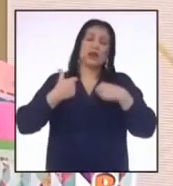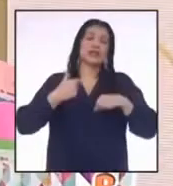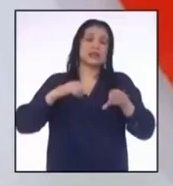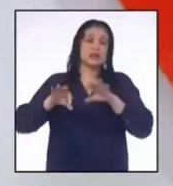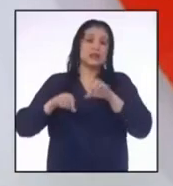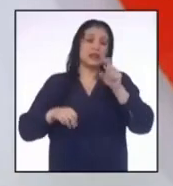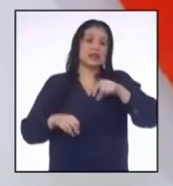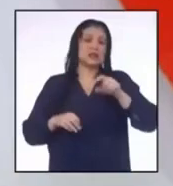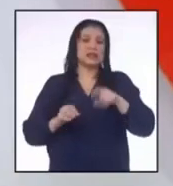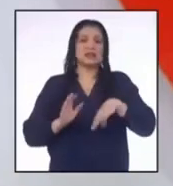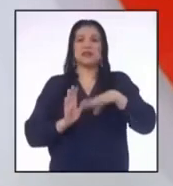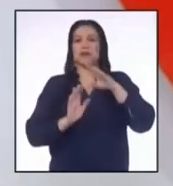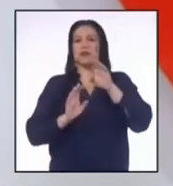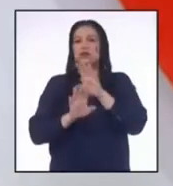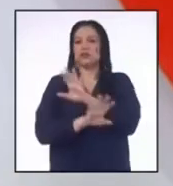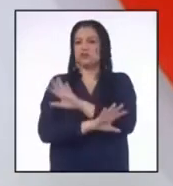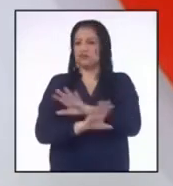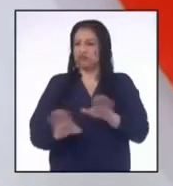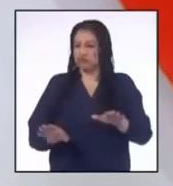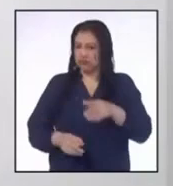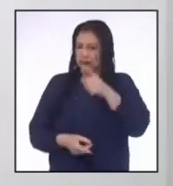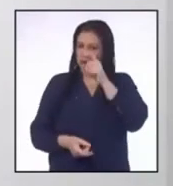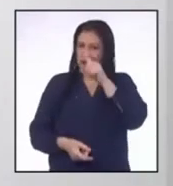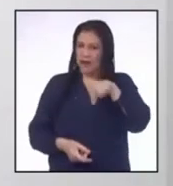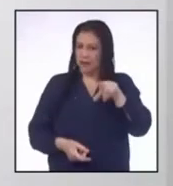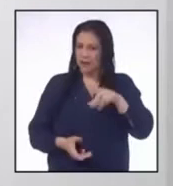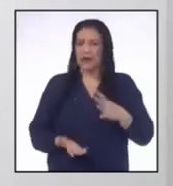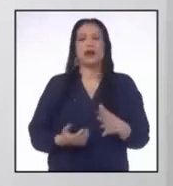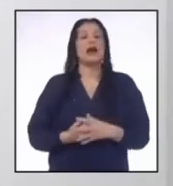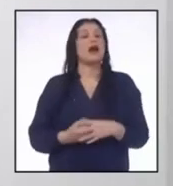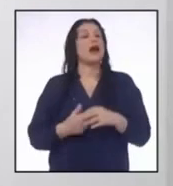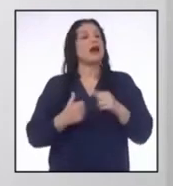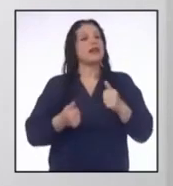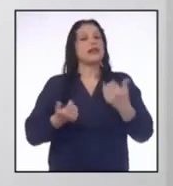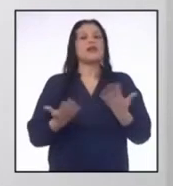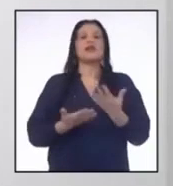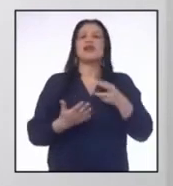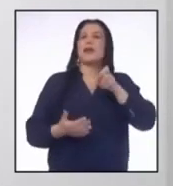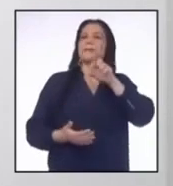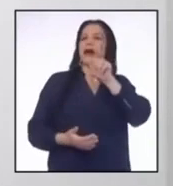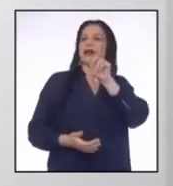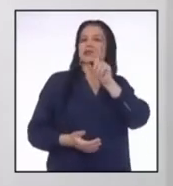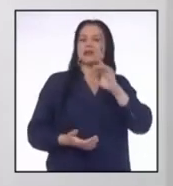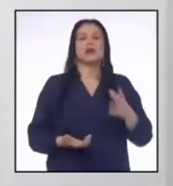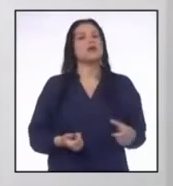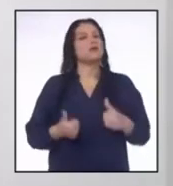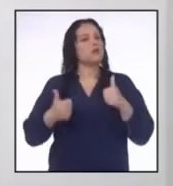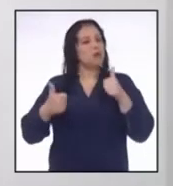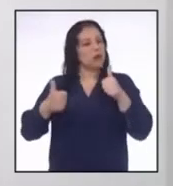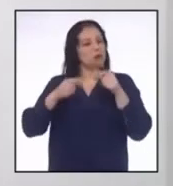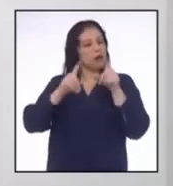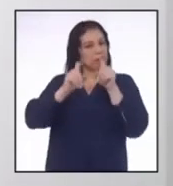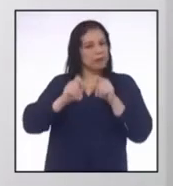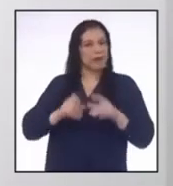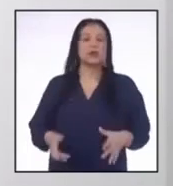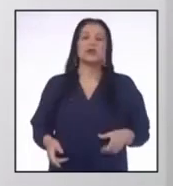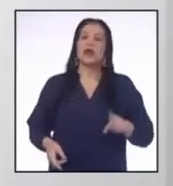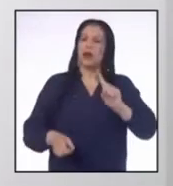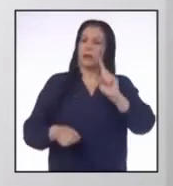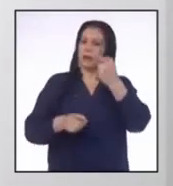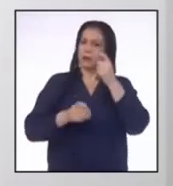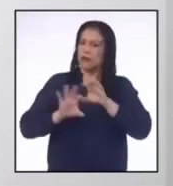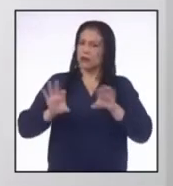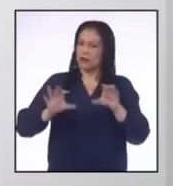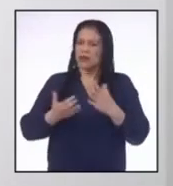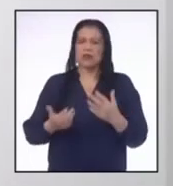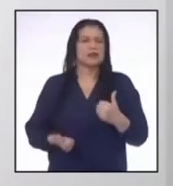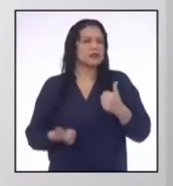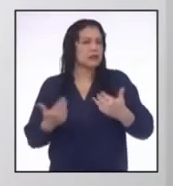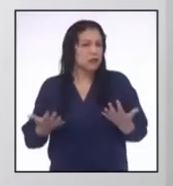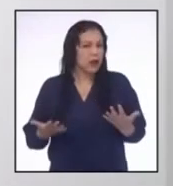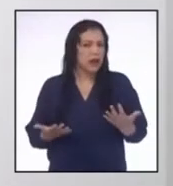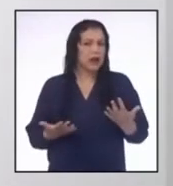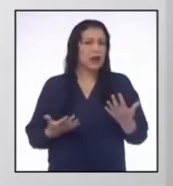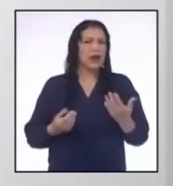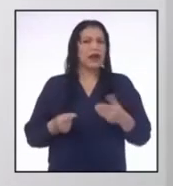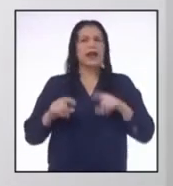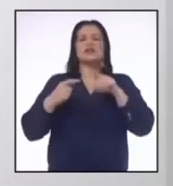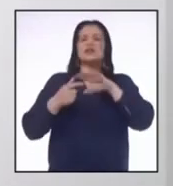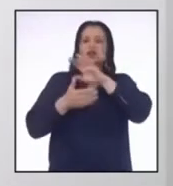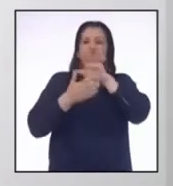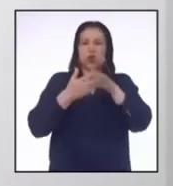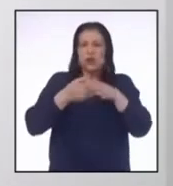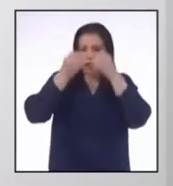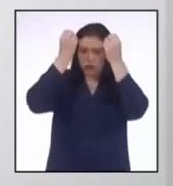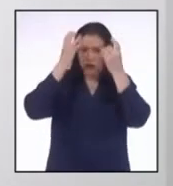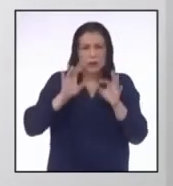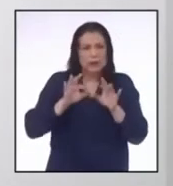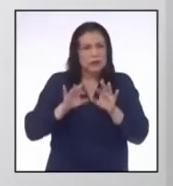deben erradicar. Saludos desde Pasco. Excelente pregunta. Lo primero que tienes que hacer es